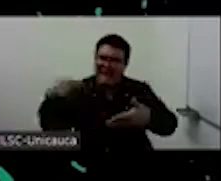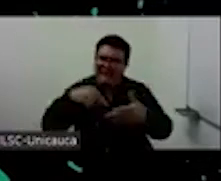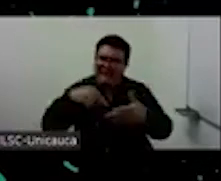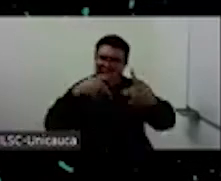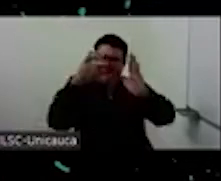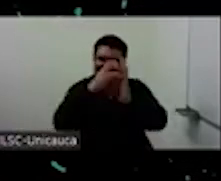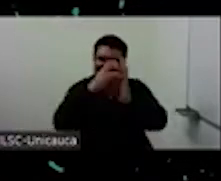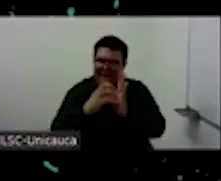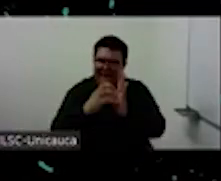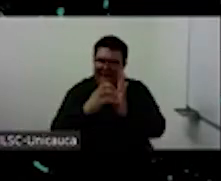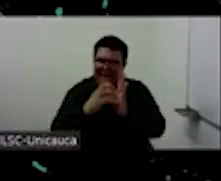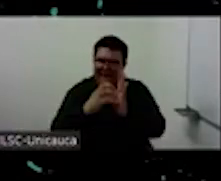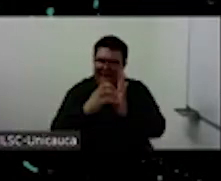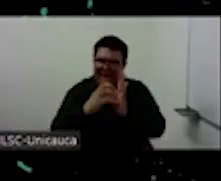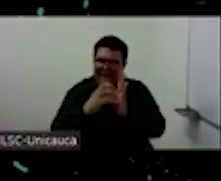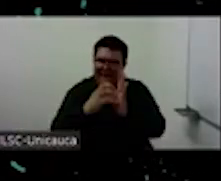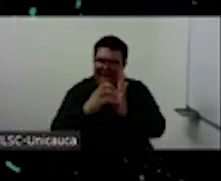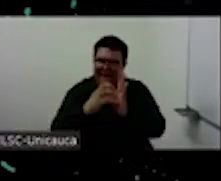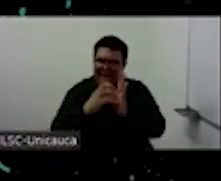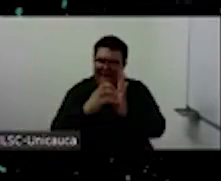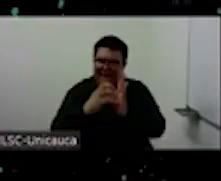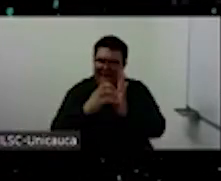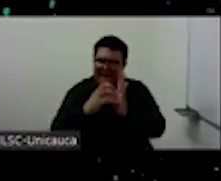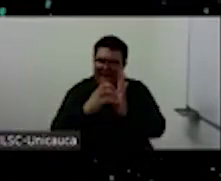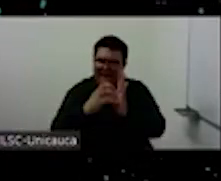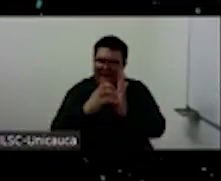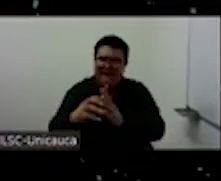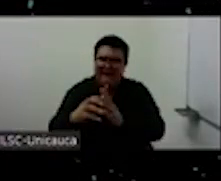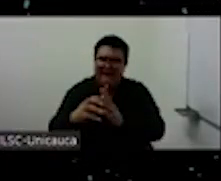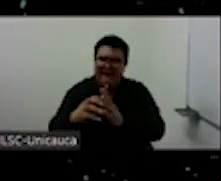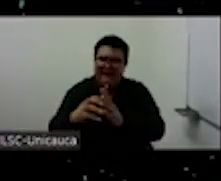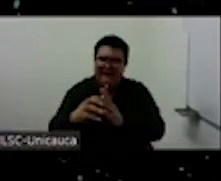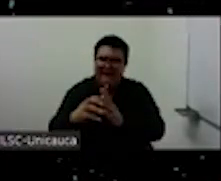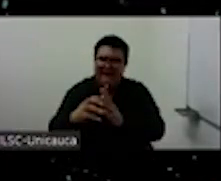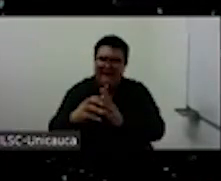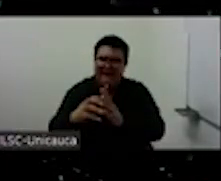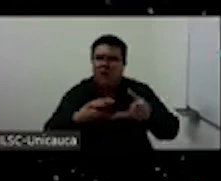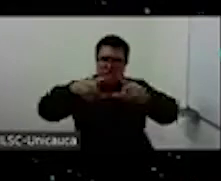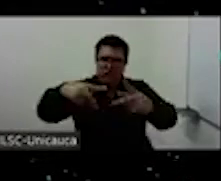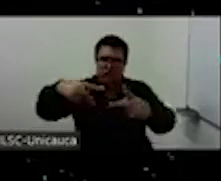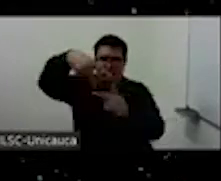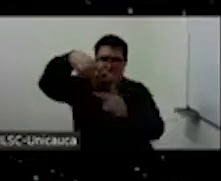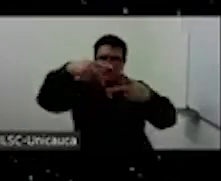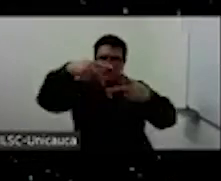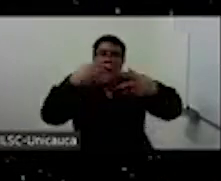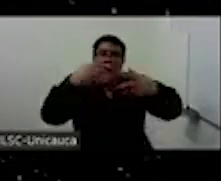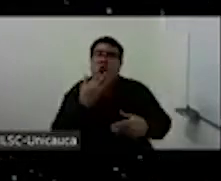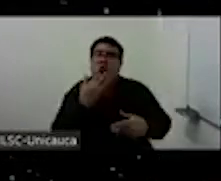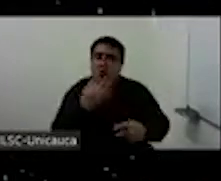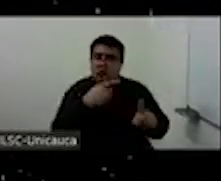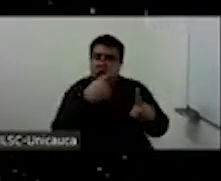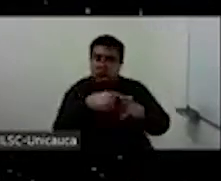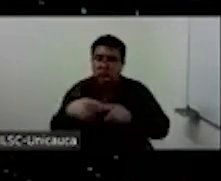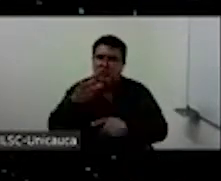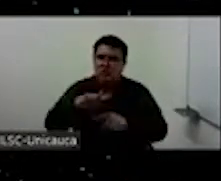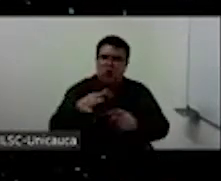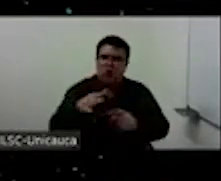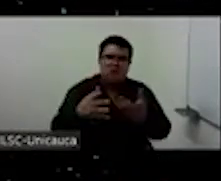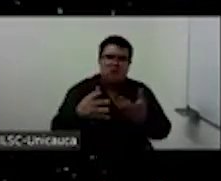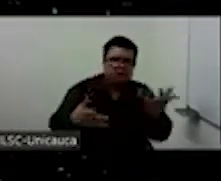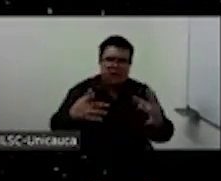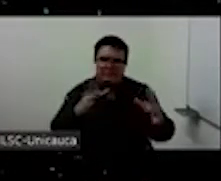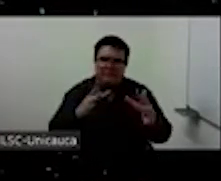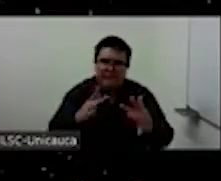simbólicamente, como por ejemplo, las figuras geométricas y los colores que simbolizan la interacción constante de